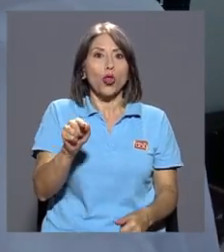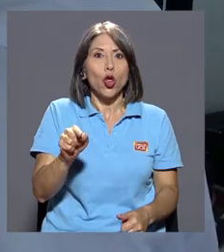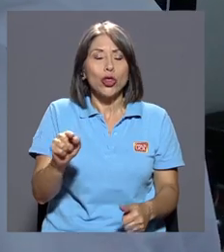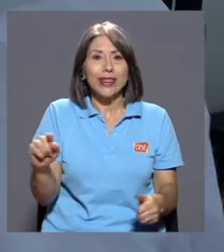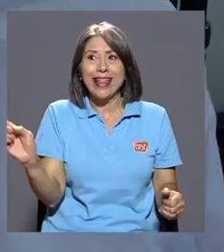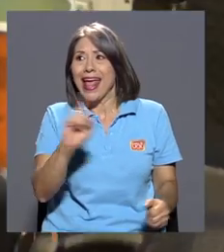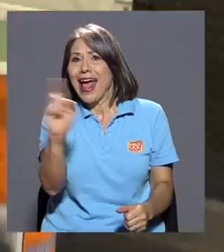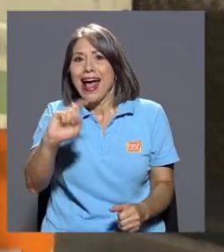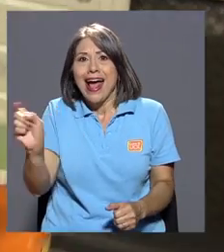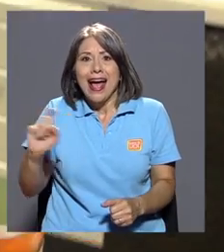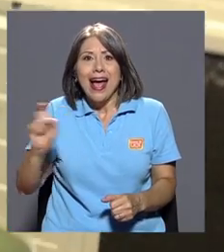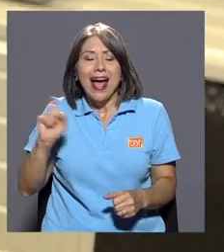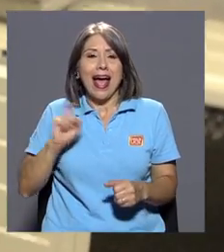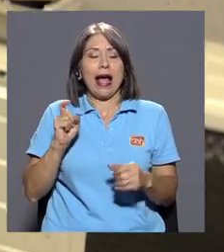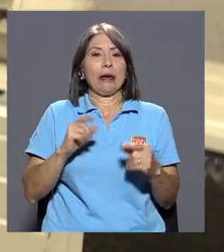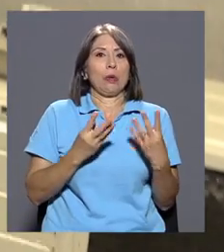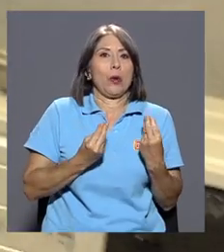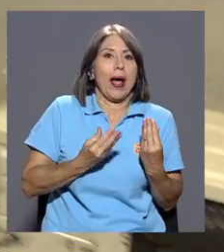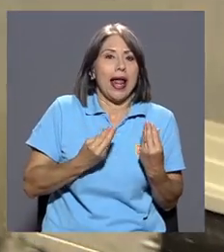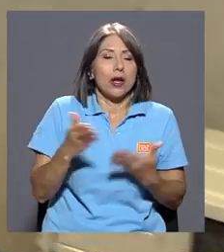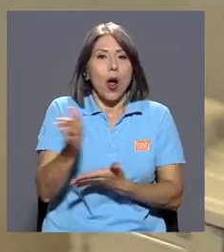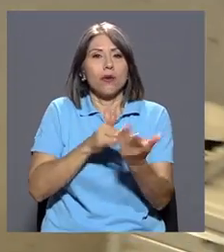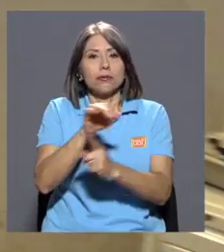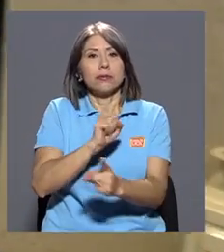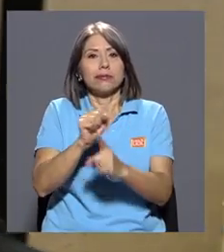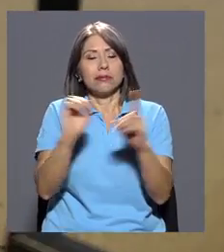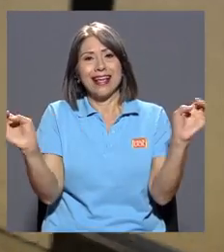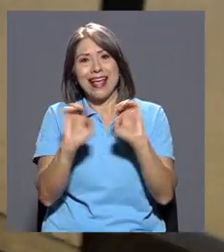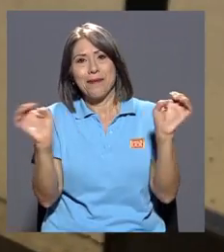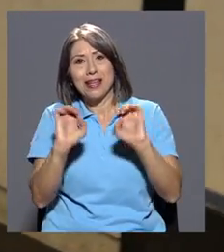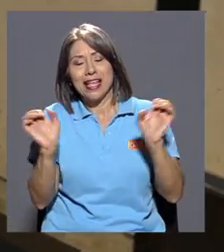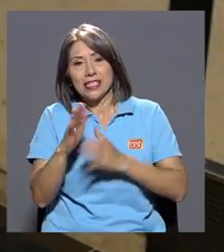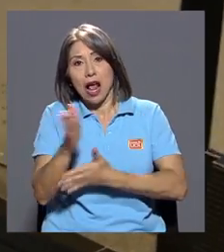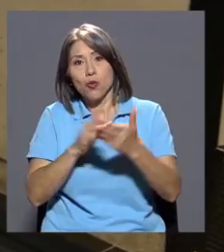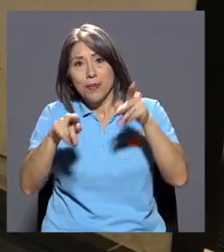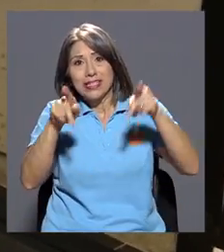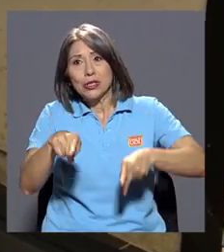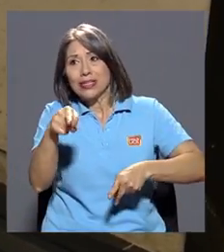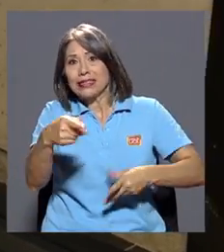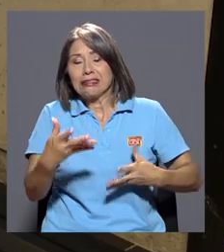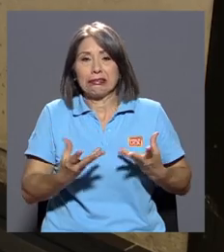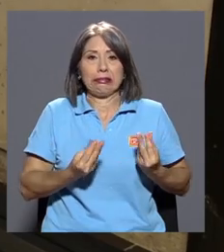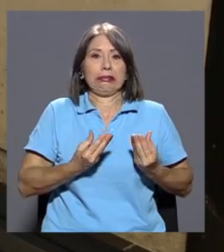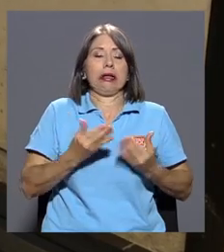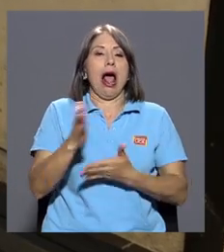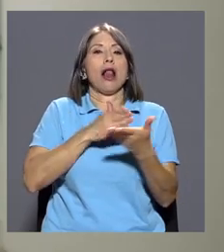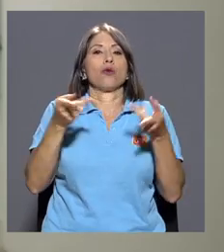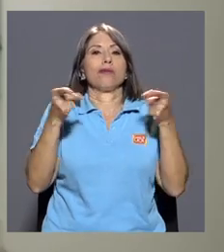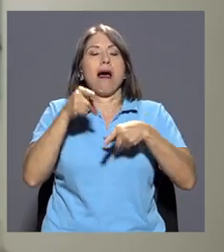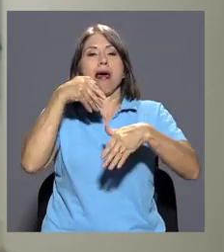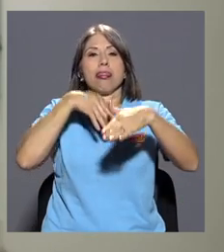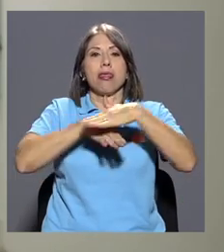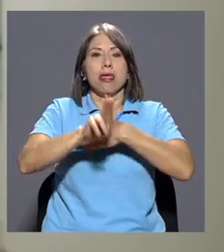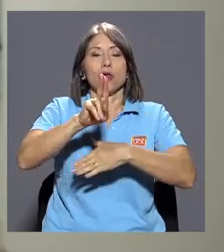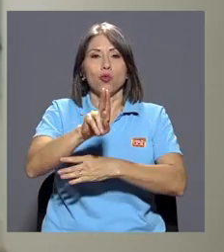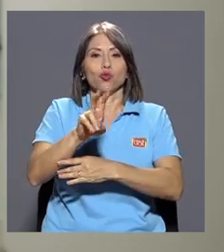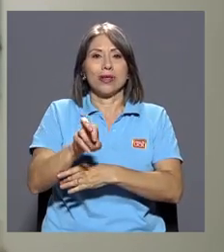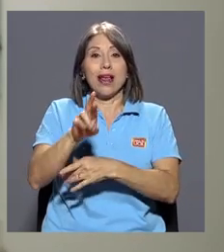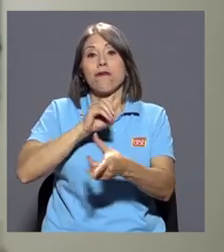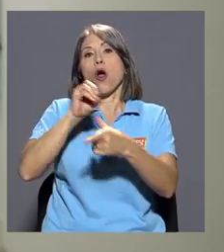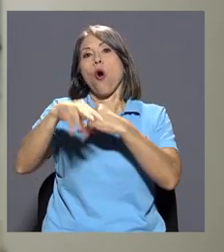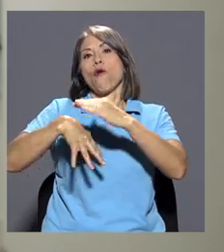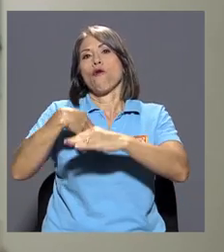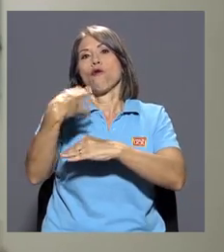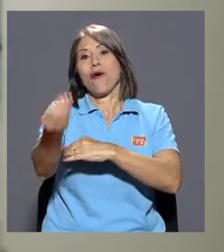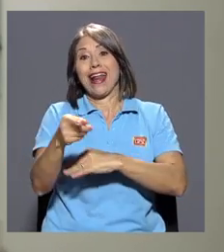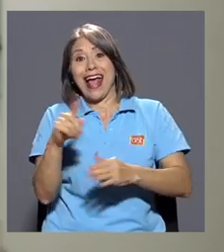cualquier condición de emergencia que algún miembro de la comunidad universitaria se vea expuesto. Tanto dentro del campus como fuera del campus, la alerta